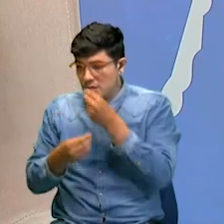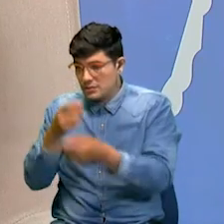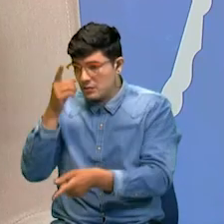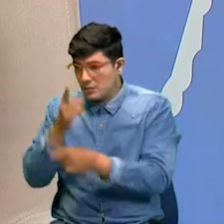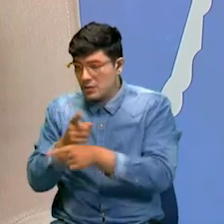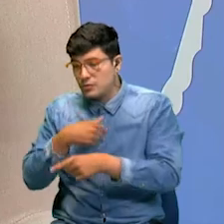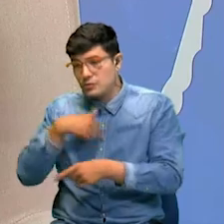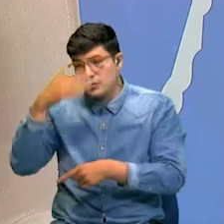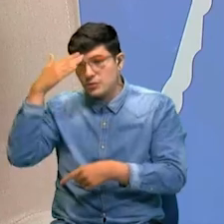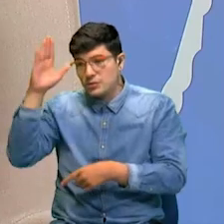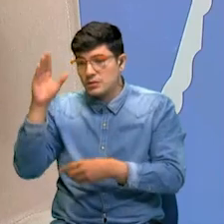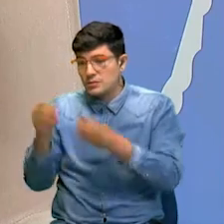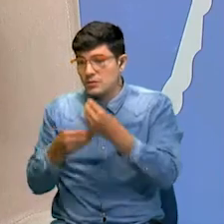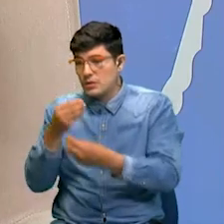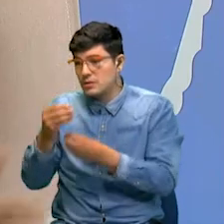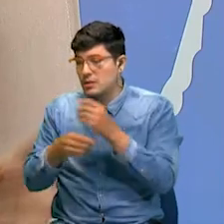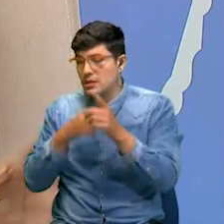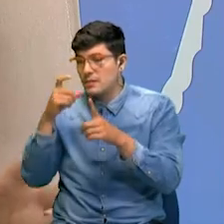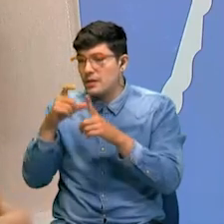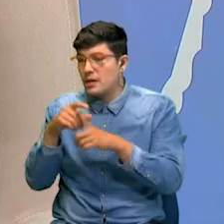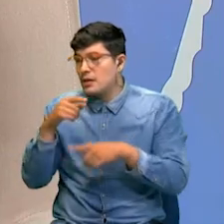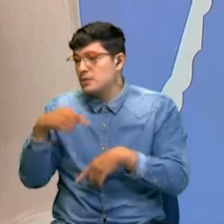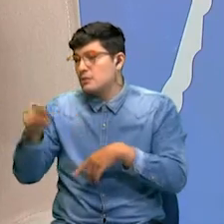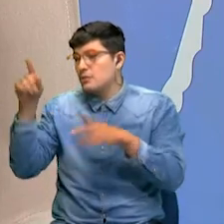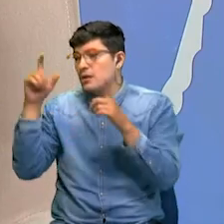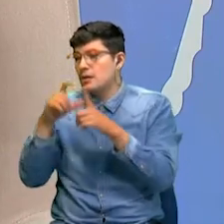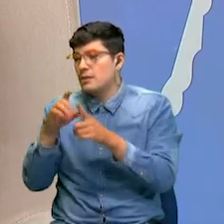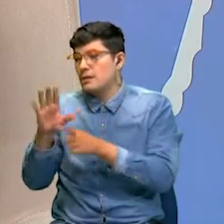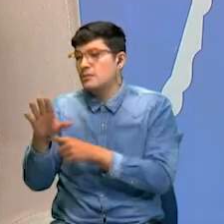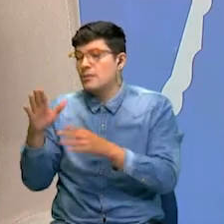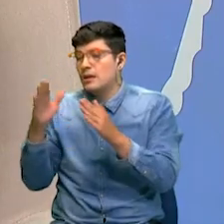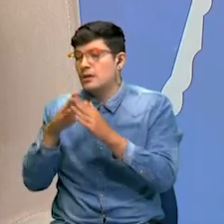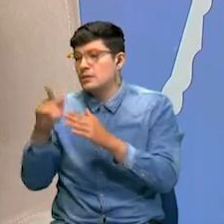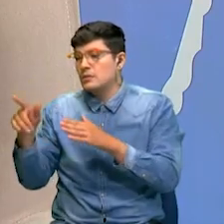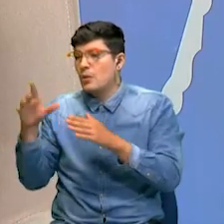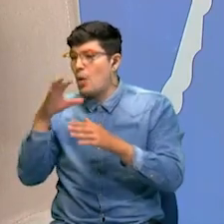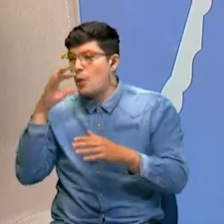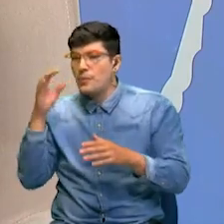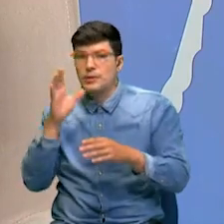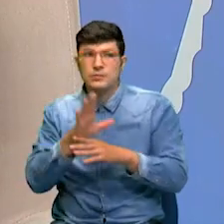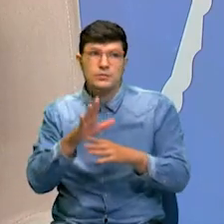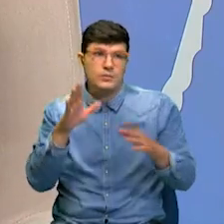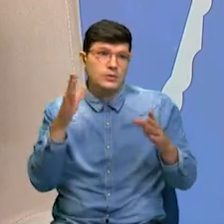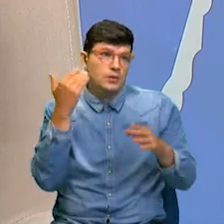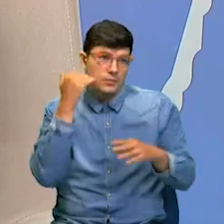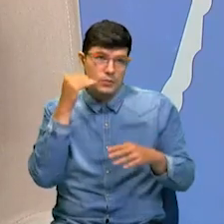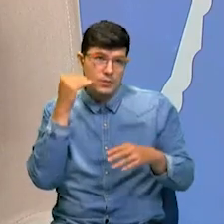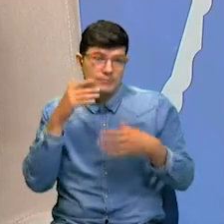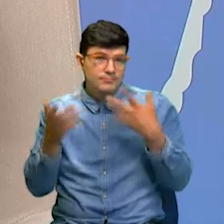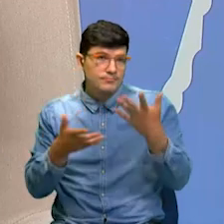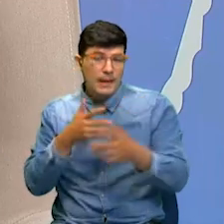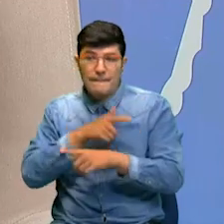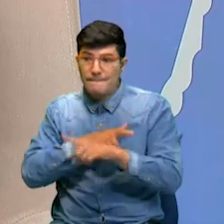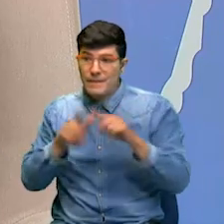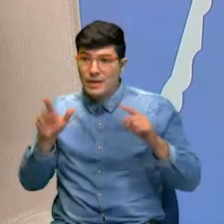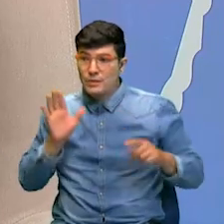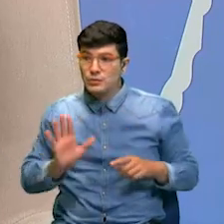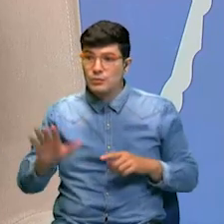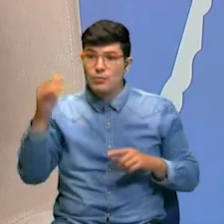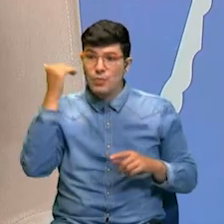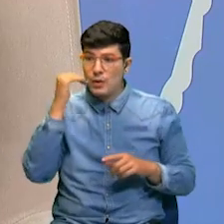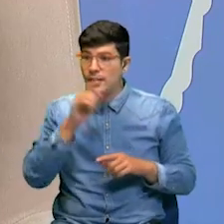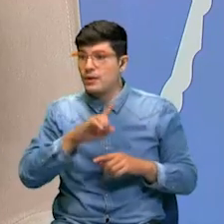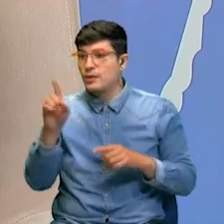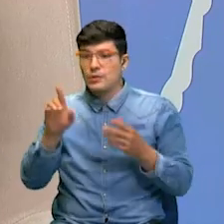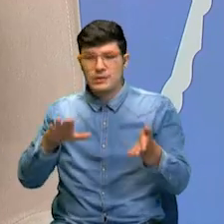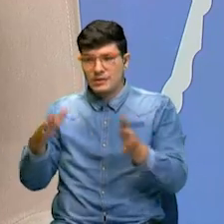si fue que lo hicieron de palabra. Bueno, esta casa para ustedes los hombres y esta casa para ustedes las mujeres. Las mujeres. Pero como la señora no se ha